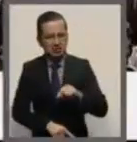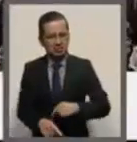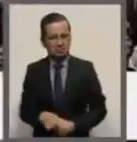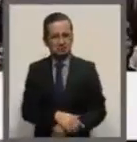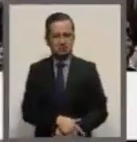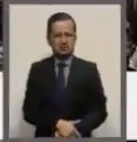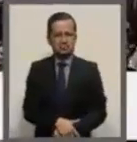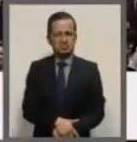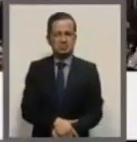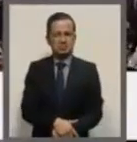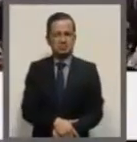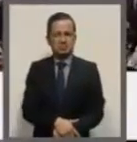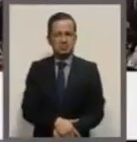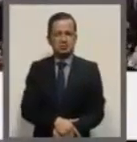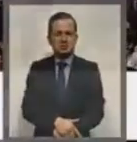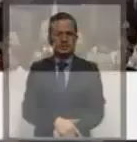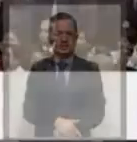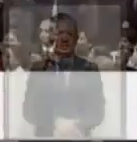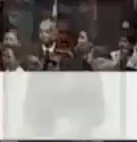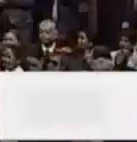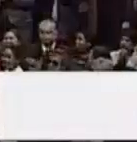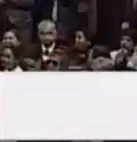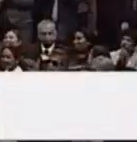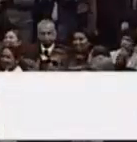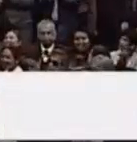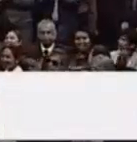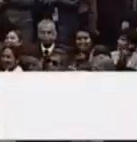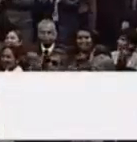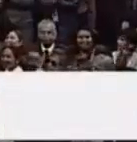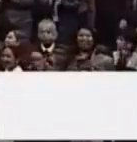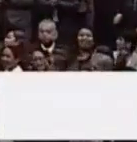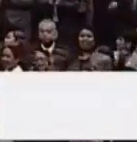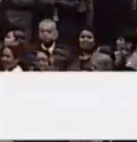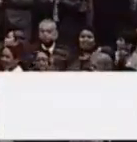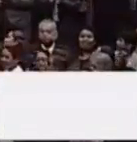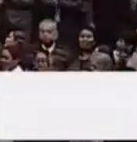Gracias.